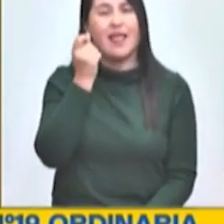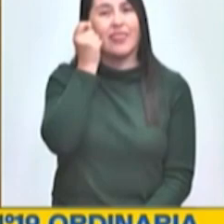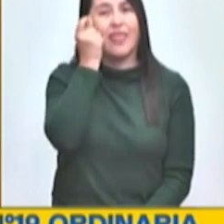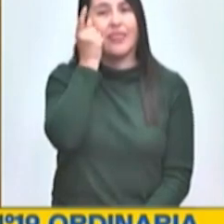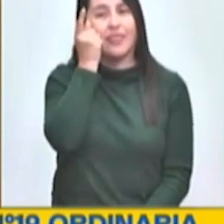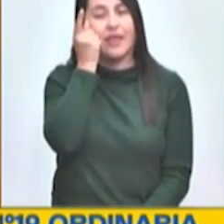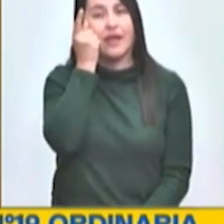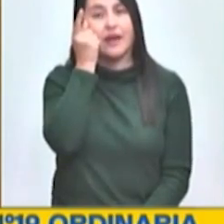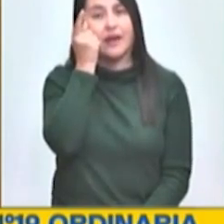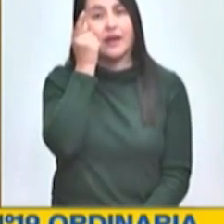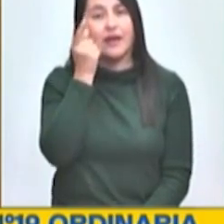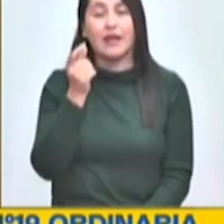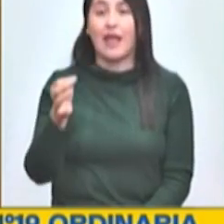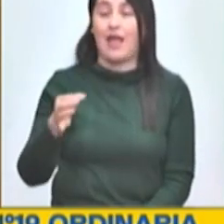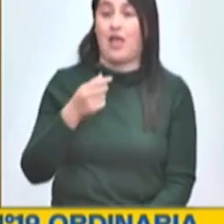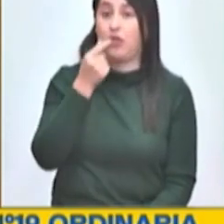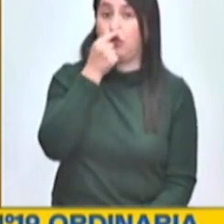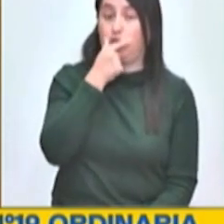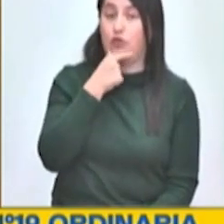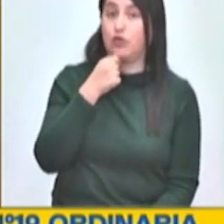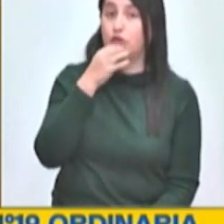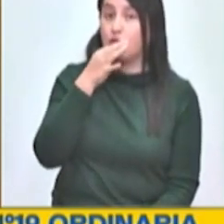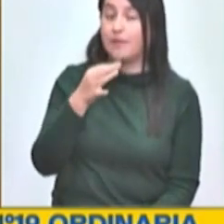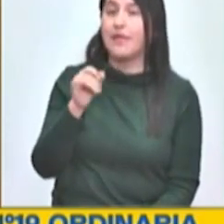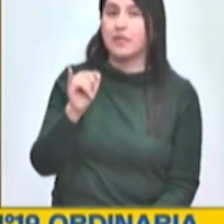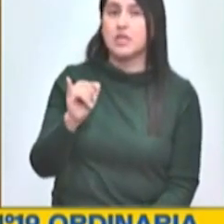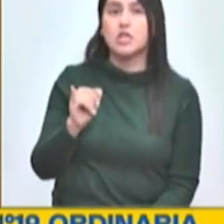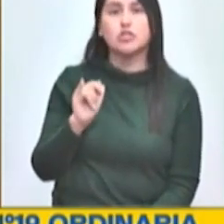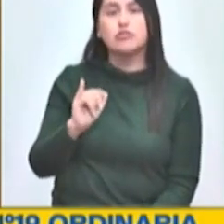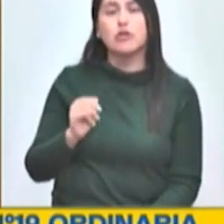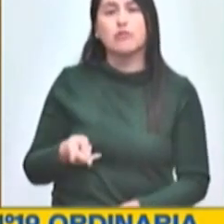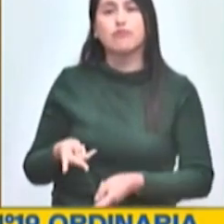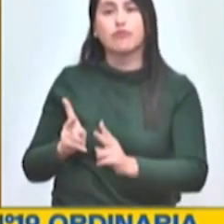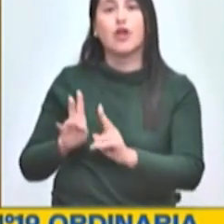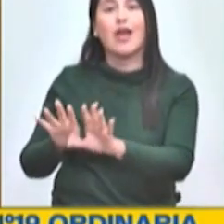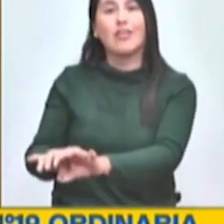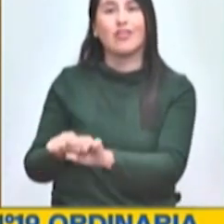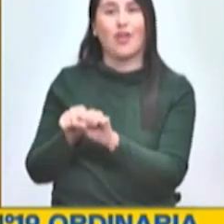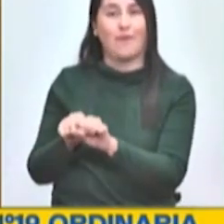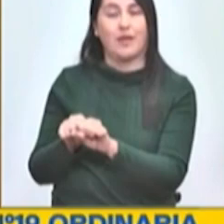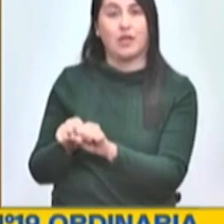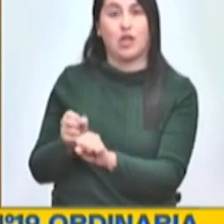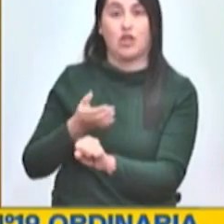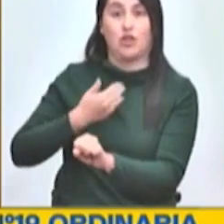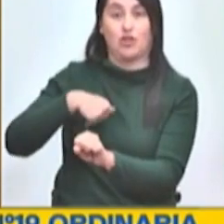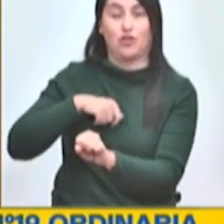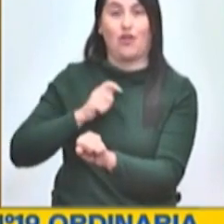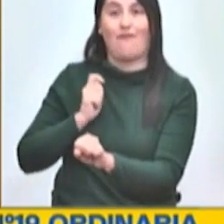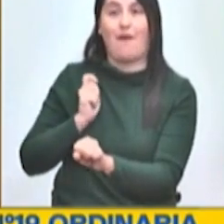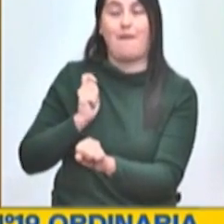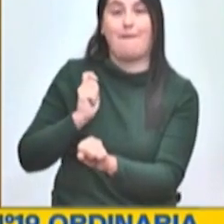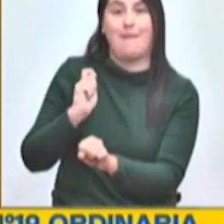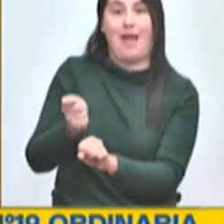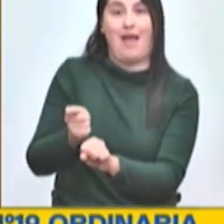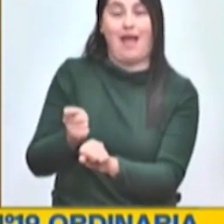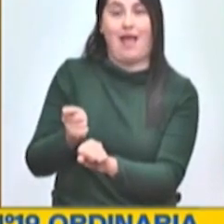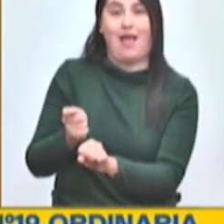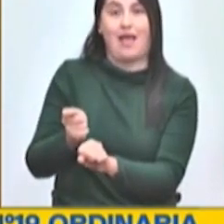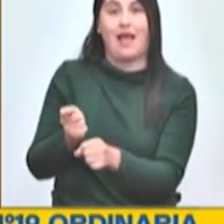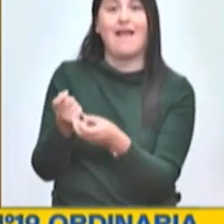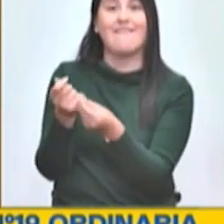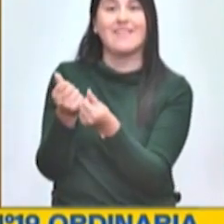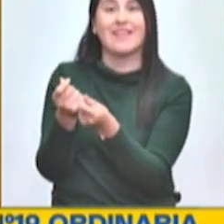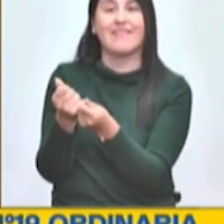de que lo que le dice Boris a las tomas tómensela nosotros vamos a pagar verdad después los precios que